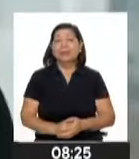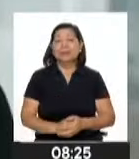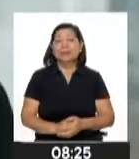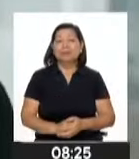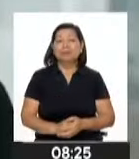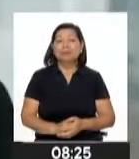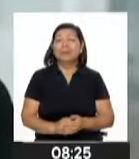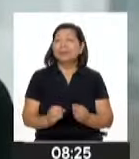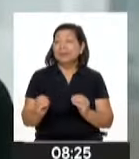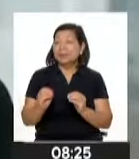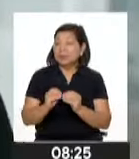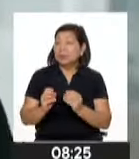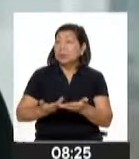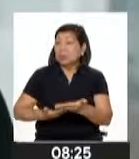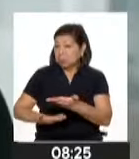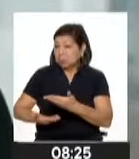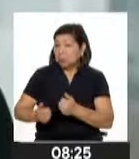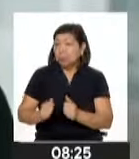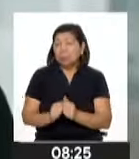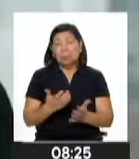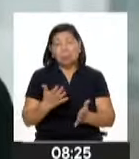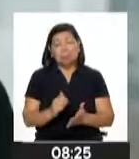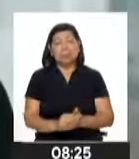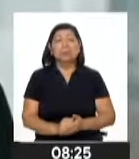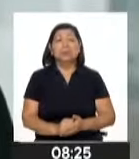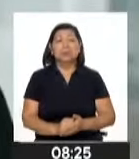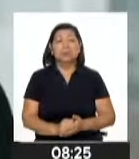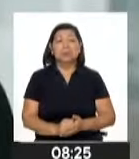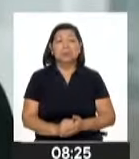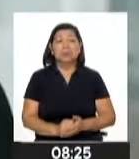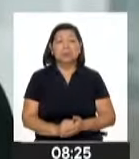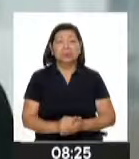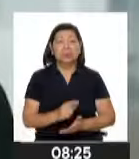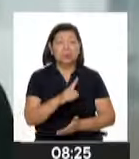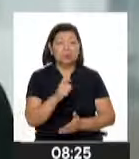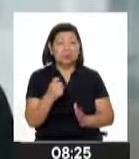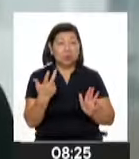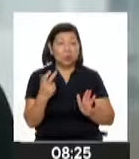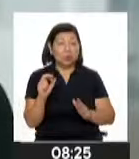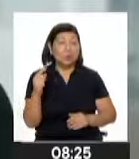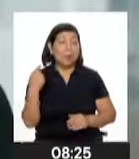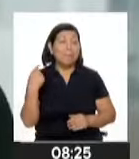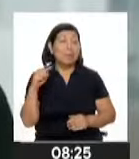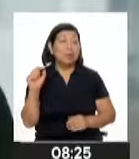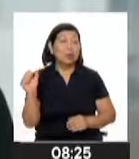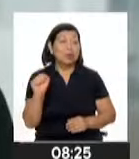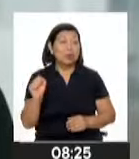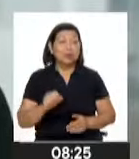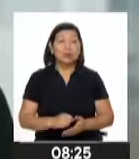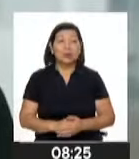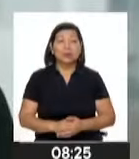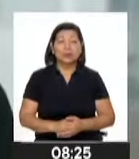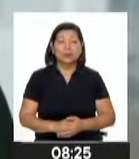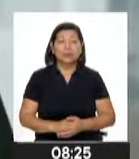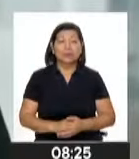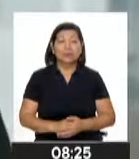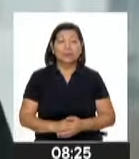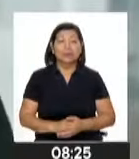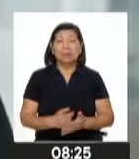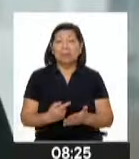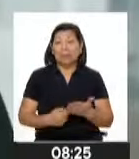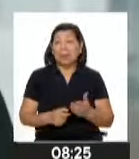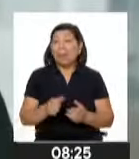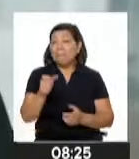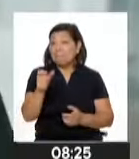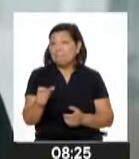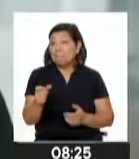que se realicen transacciones por alrededor de los 180 millones de soles y que la